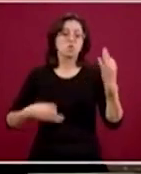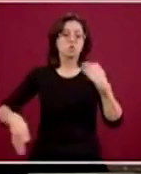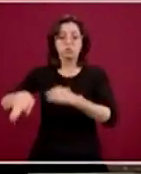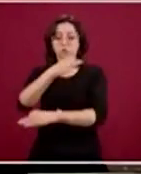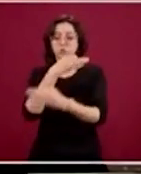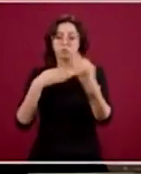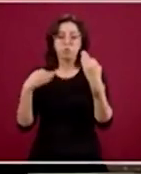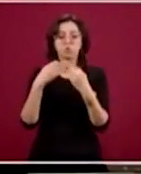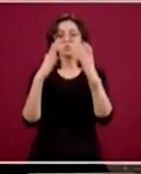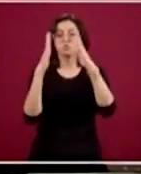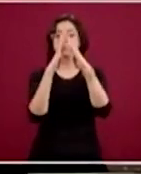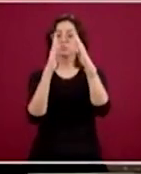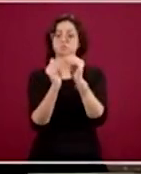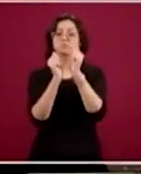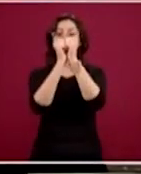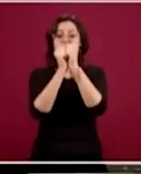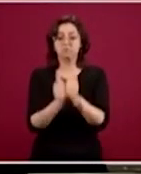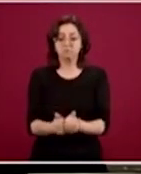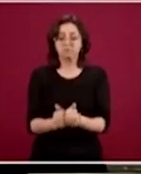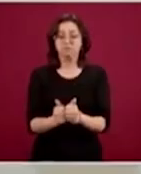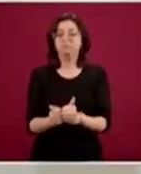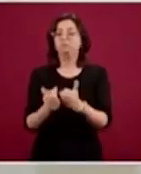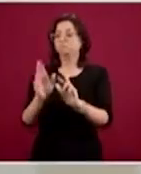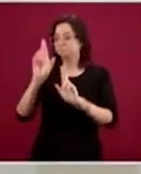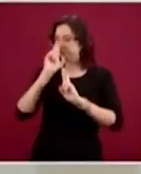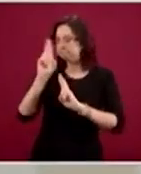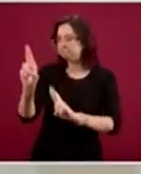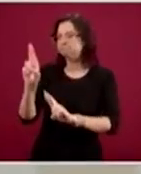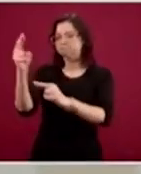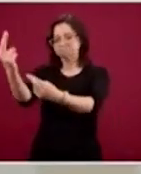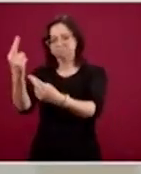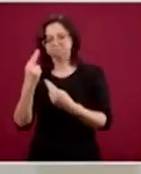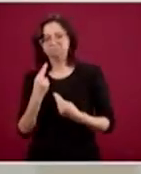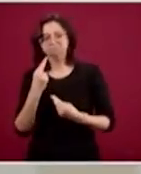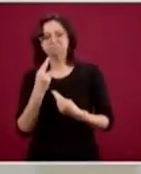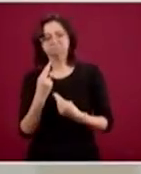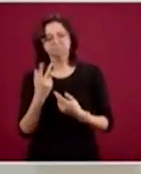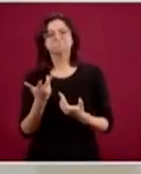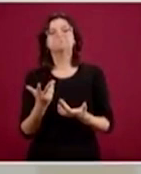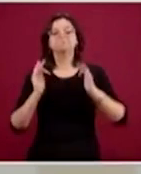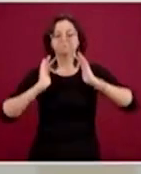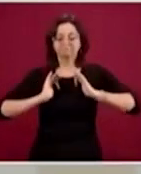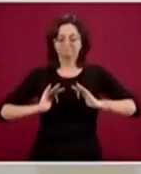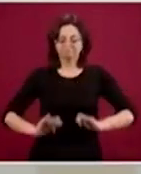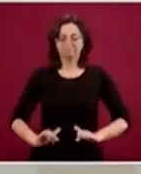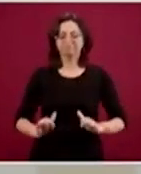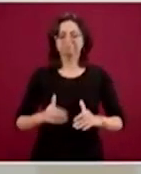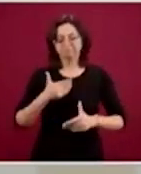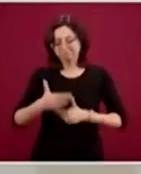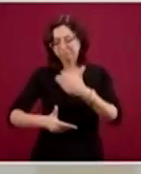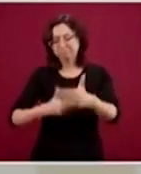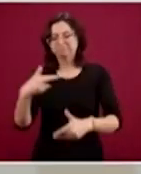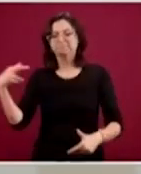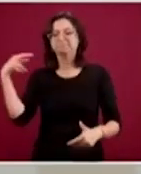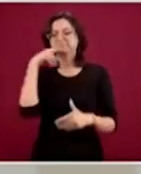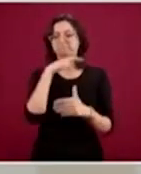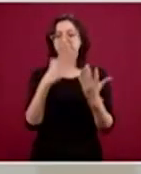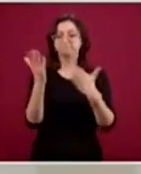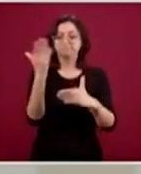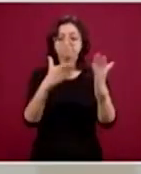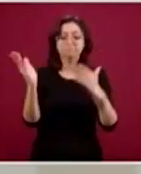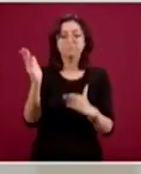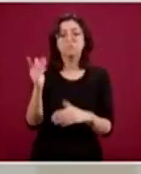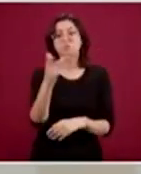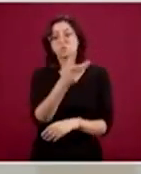todos, quedándonos en casa, respetándonos dentro de casa, vamos a estar bien, vamos a salir de esto pronto. Si alguien